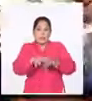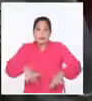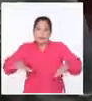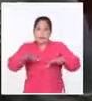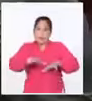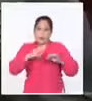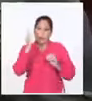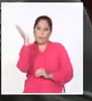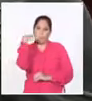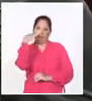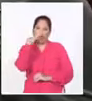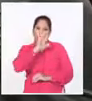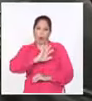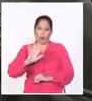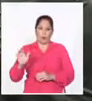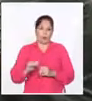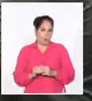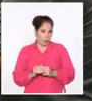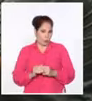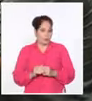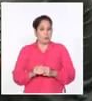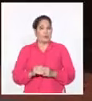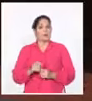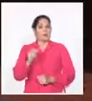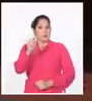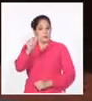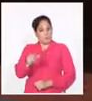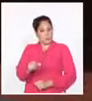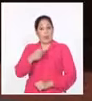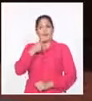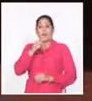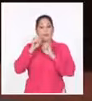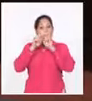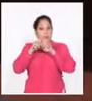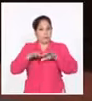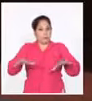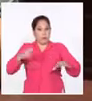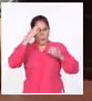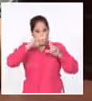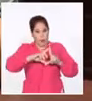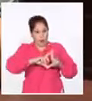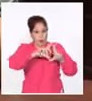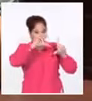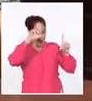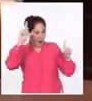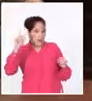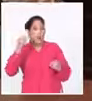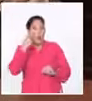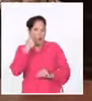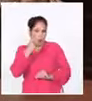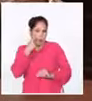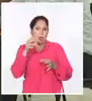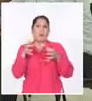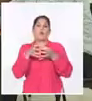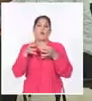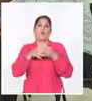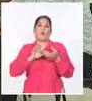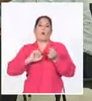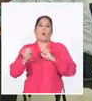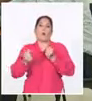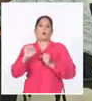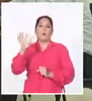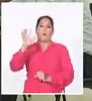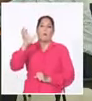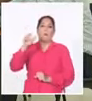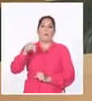agudiza. Lo que cuenta Aniel es un mal que se ha extendido por el país y lo han percibido los grupos de control del Banco Central,